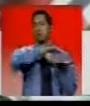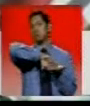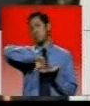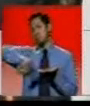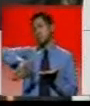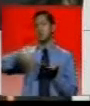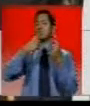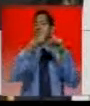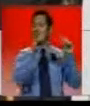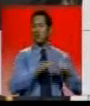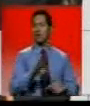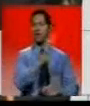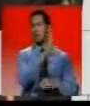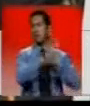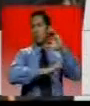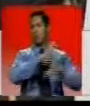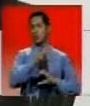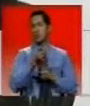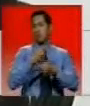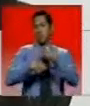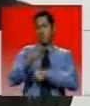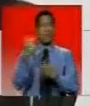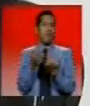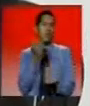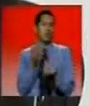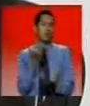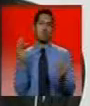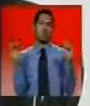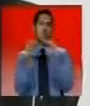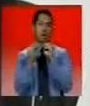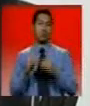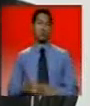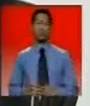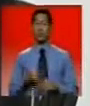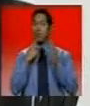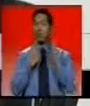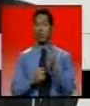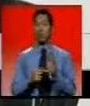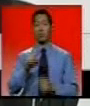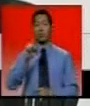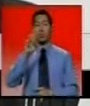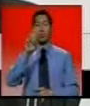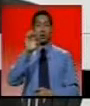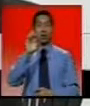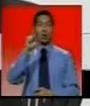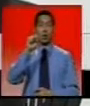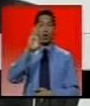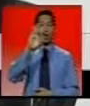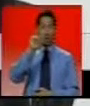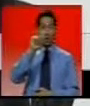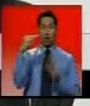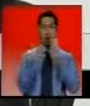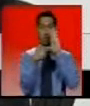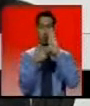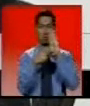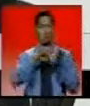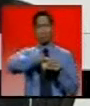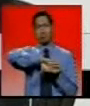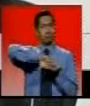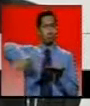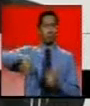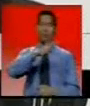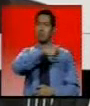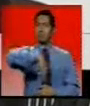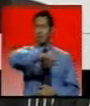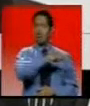comercial transfronteriza, créditos y otros beneficios para los comerciantes son un ejemplo. Las autoridades destacan que el gobierno provincial